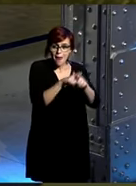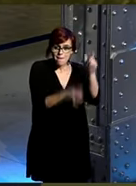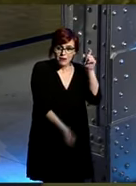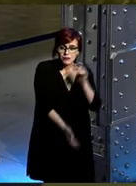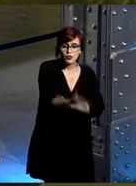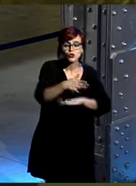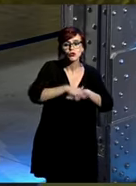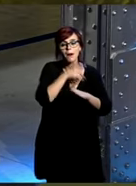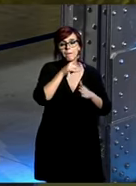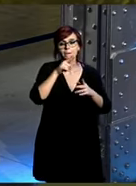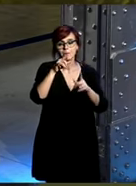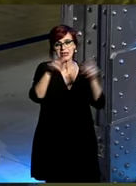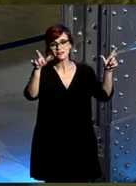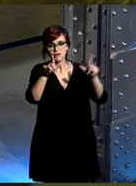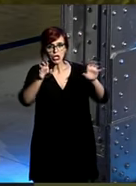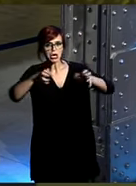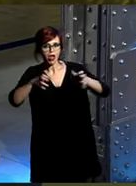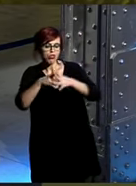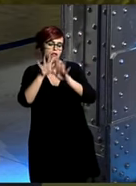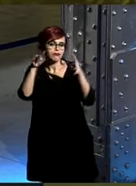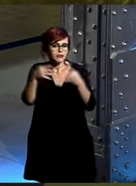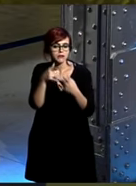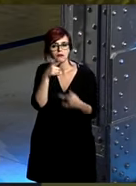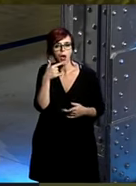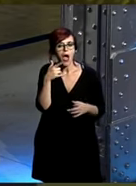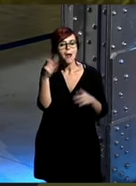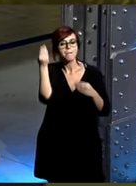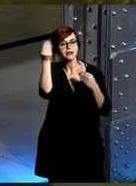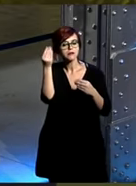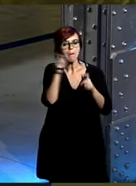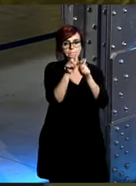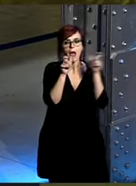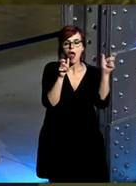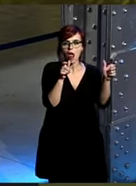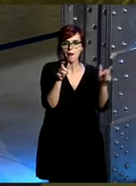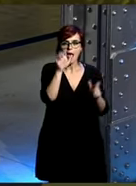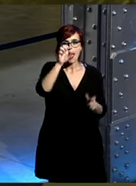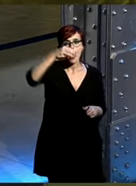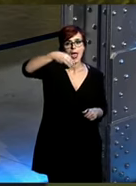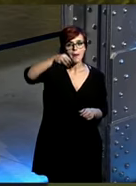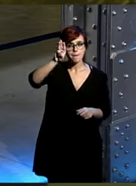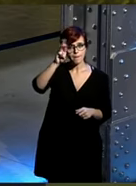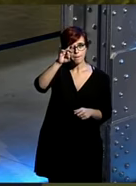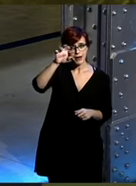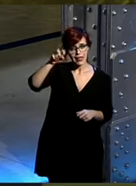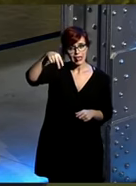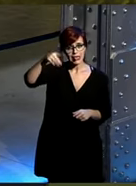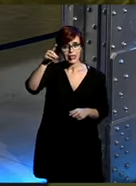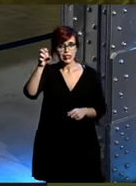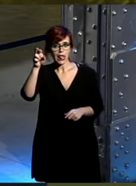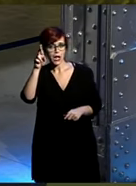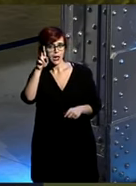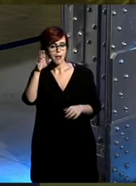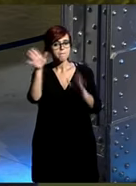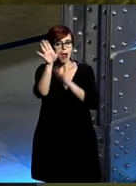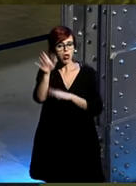medios de comunicación, y el emprendimiento significa montar empresas. Y en la versión más sesgada, el emprendedor es